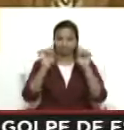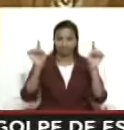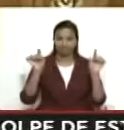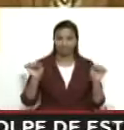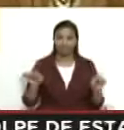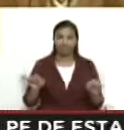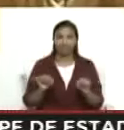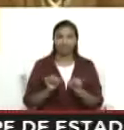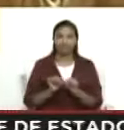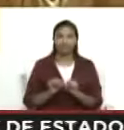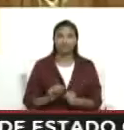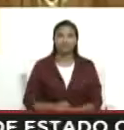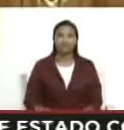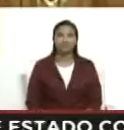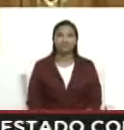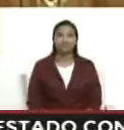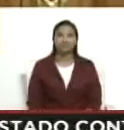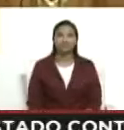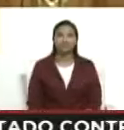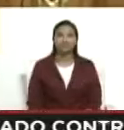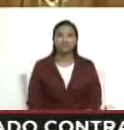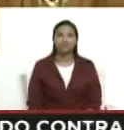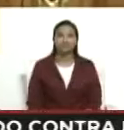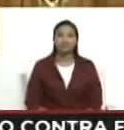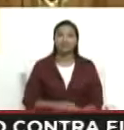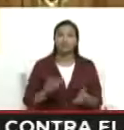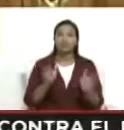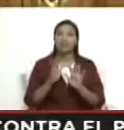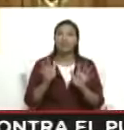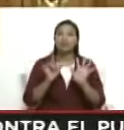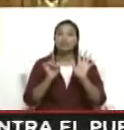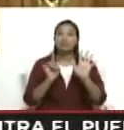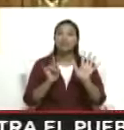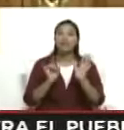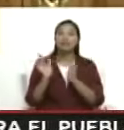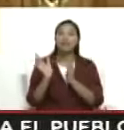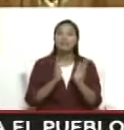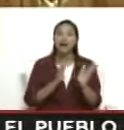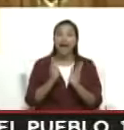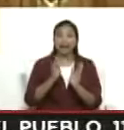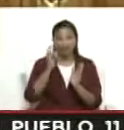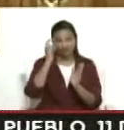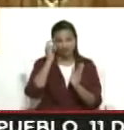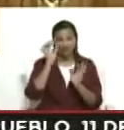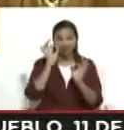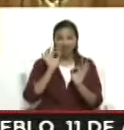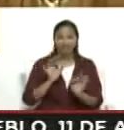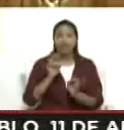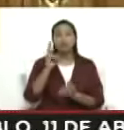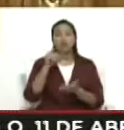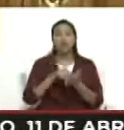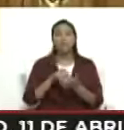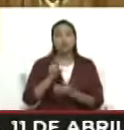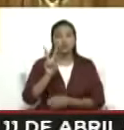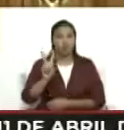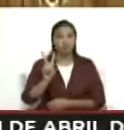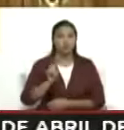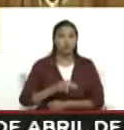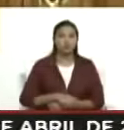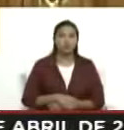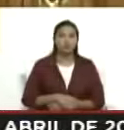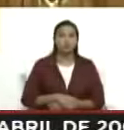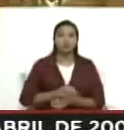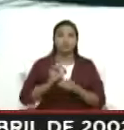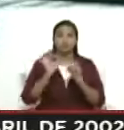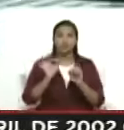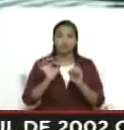Esto fue el 6 de marzo del año 2002, 6 de marzo. Fijaron los pilares para un